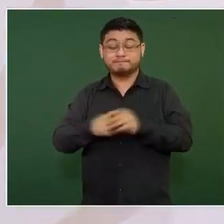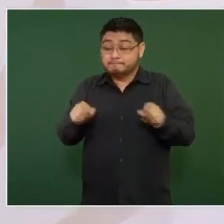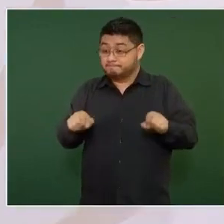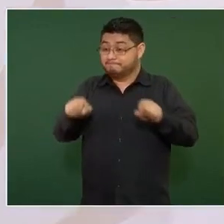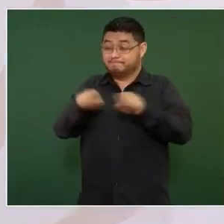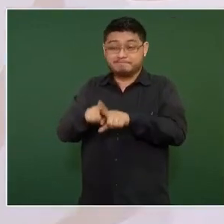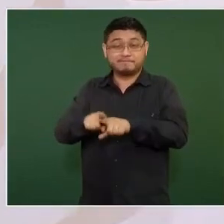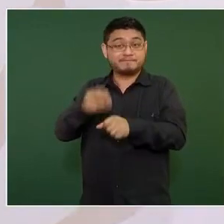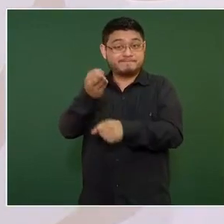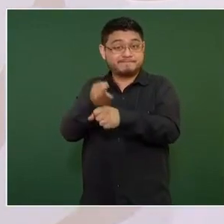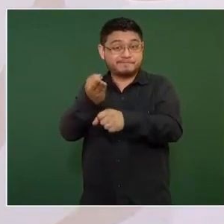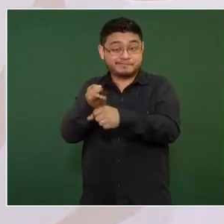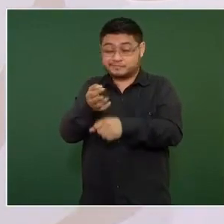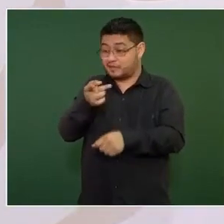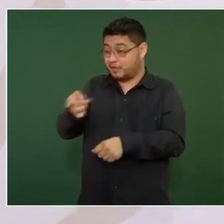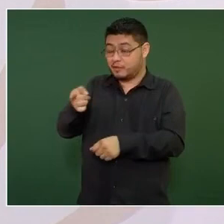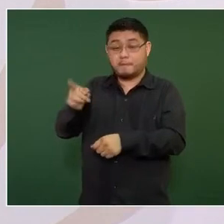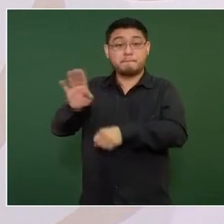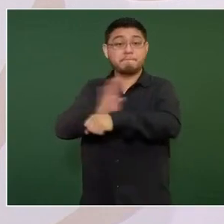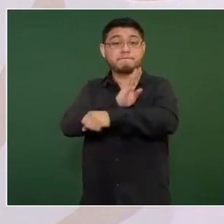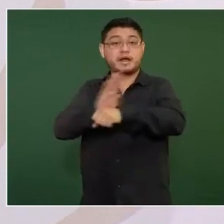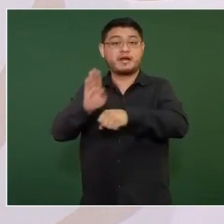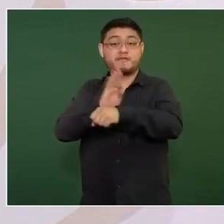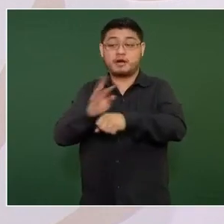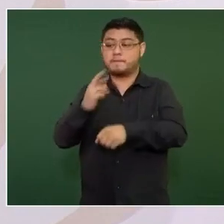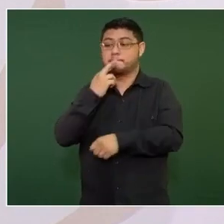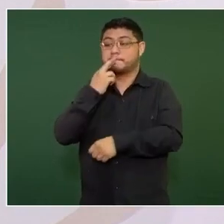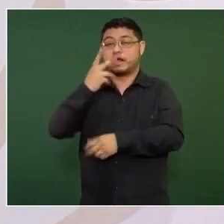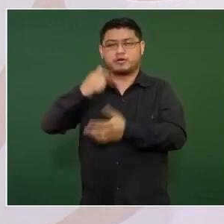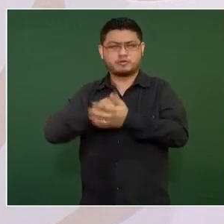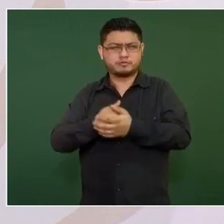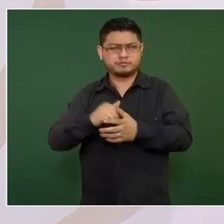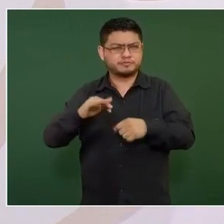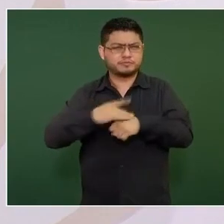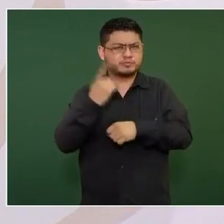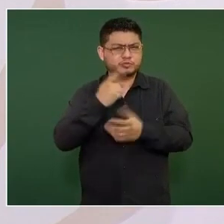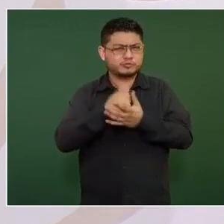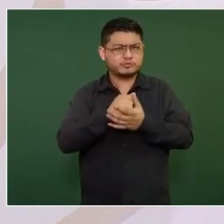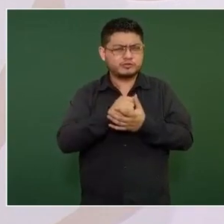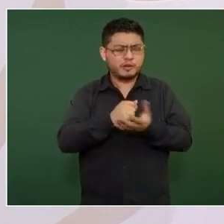los más beneficiados por la